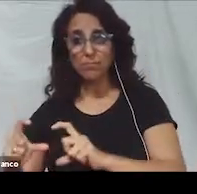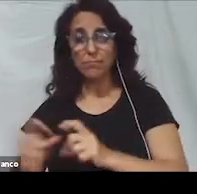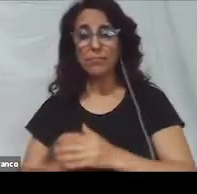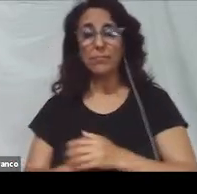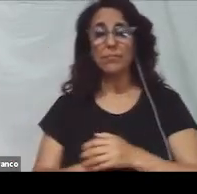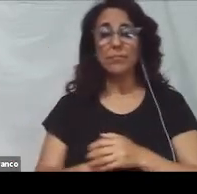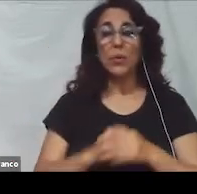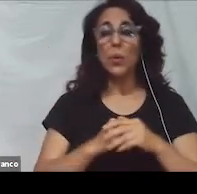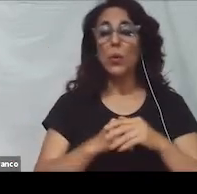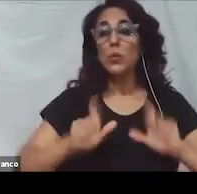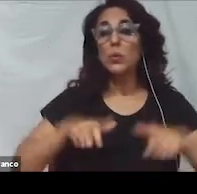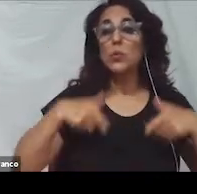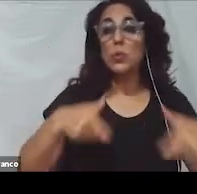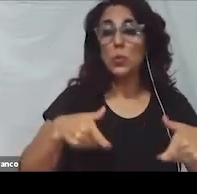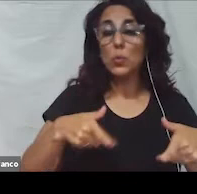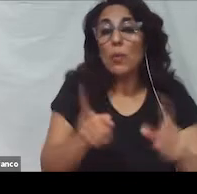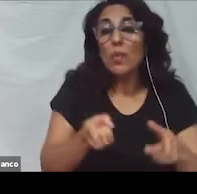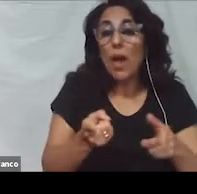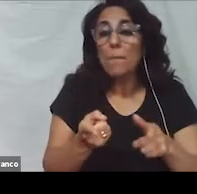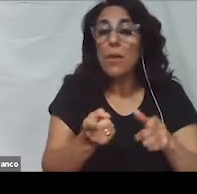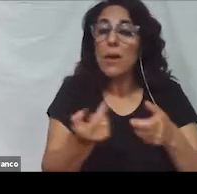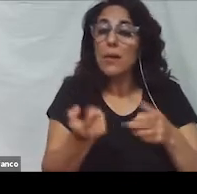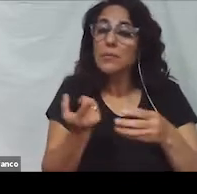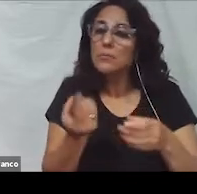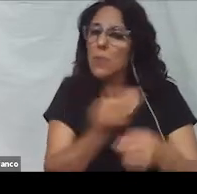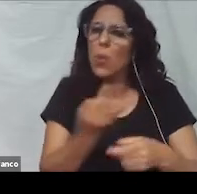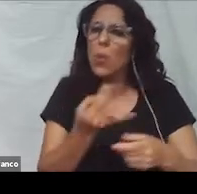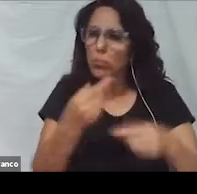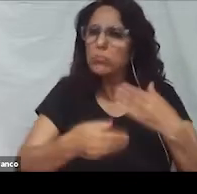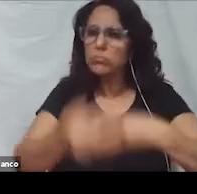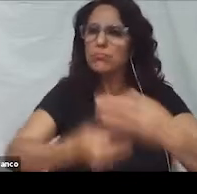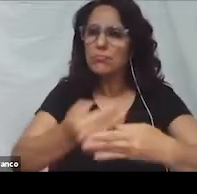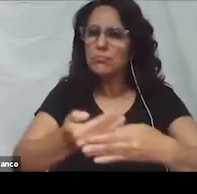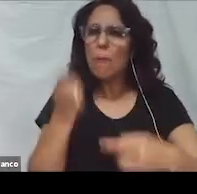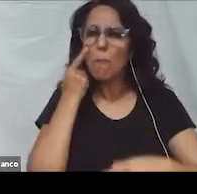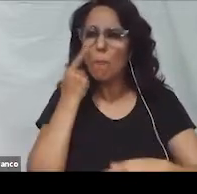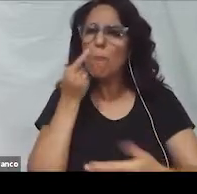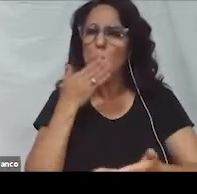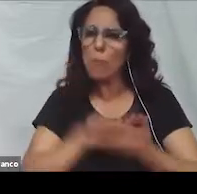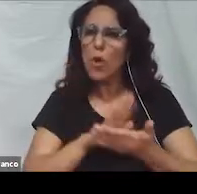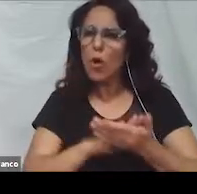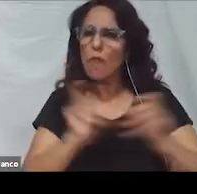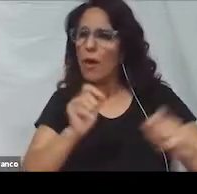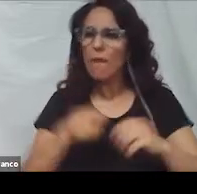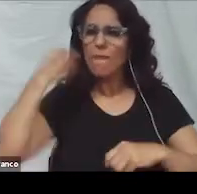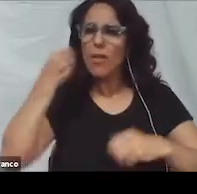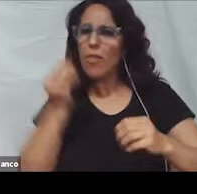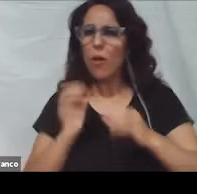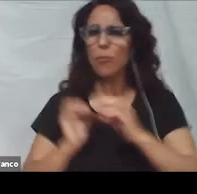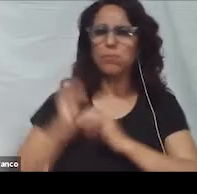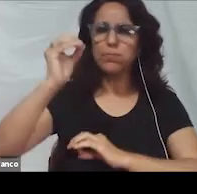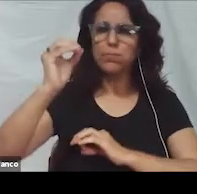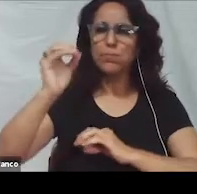en YouTube, que tiene la funcionalidad de agregar subtítulos. Lo pueden probar después de la clase, ¿sí? Ustedes suben un video y